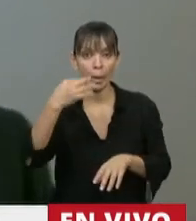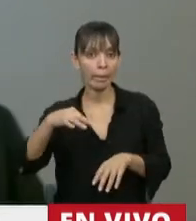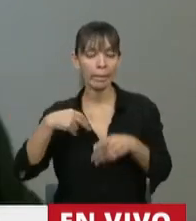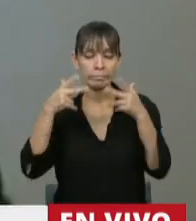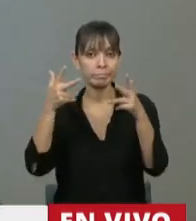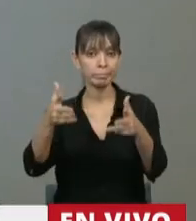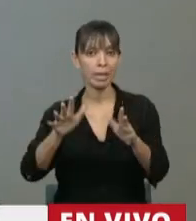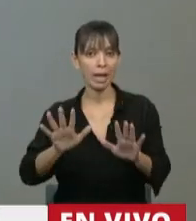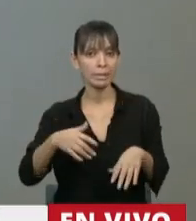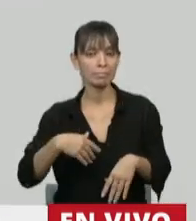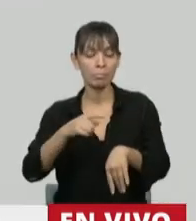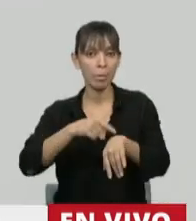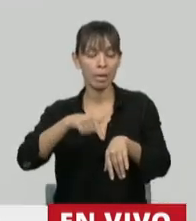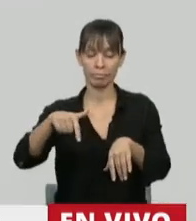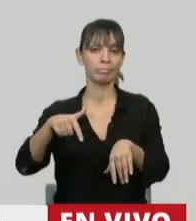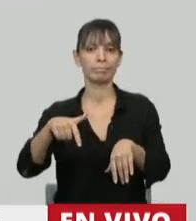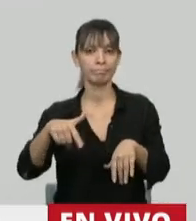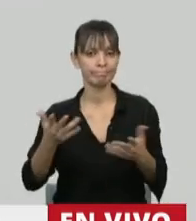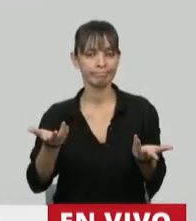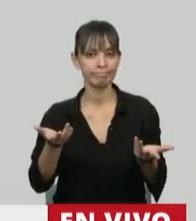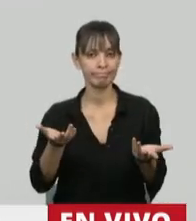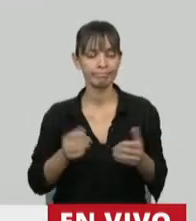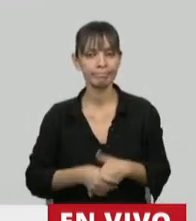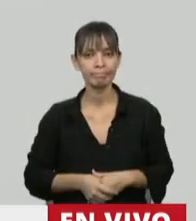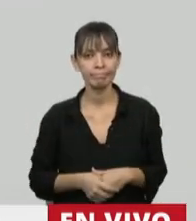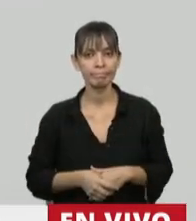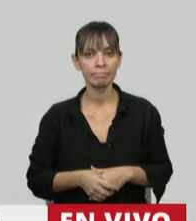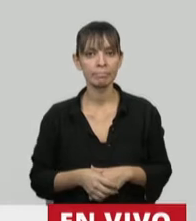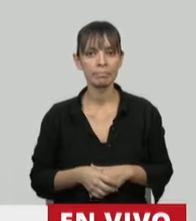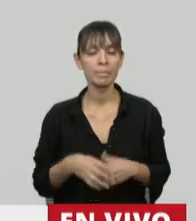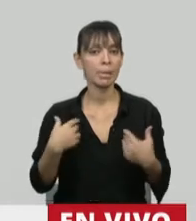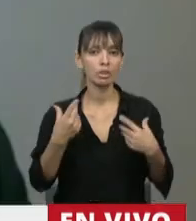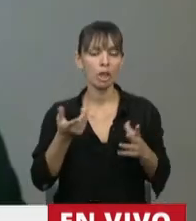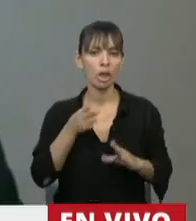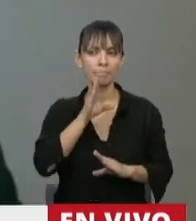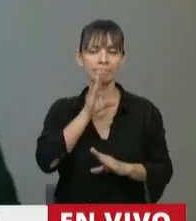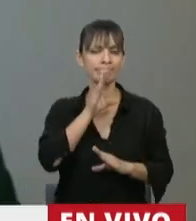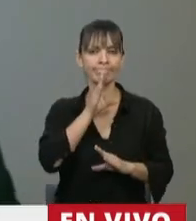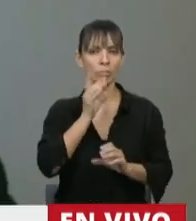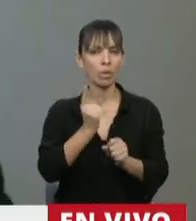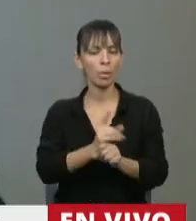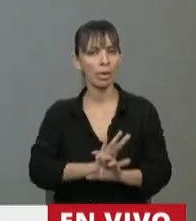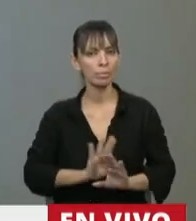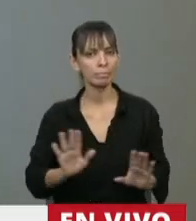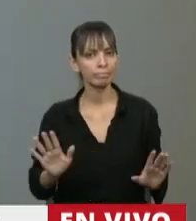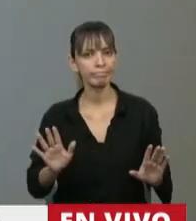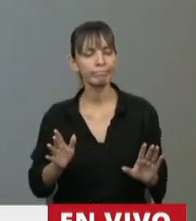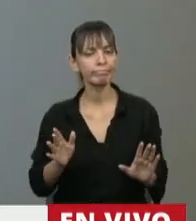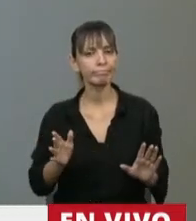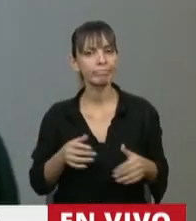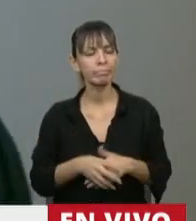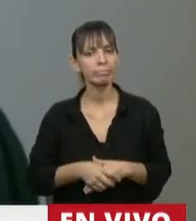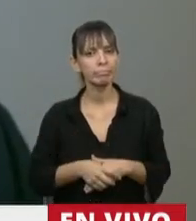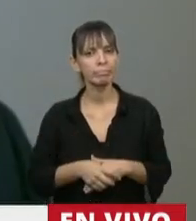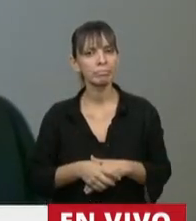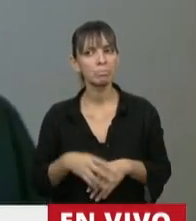esta altura de los acontecimientos. Pero no puedo dejar pasar que un